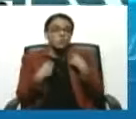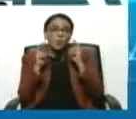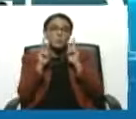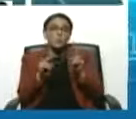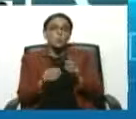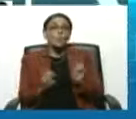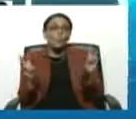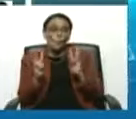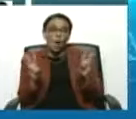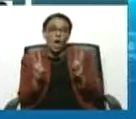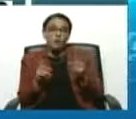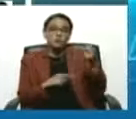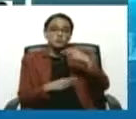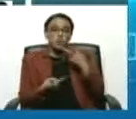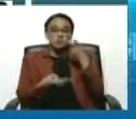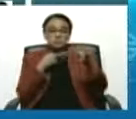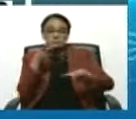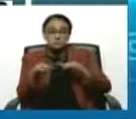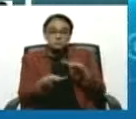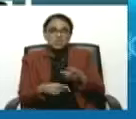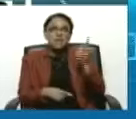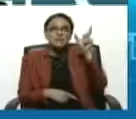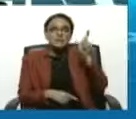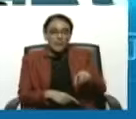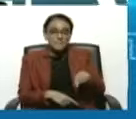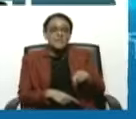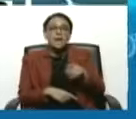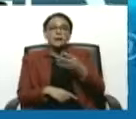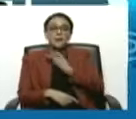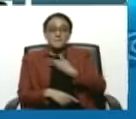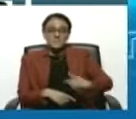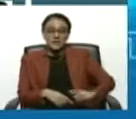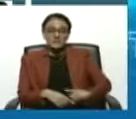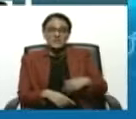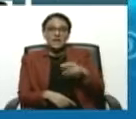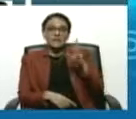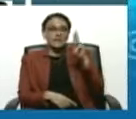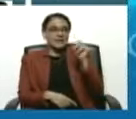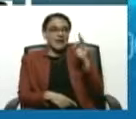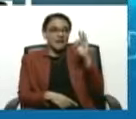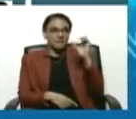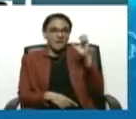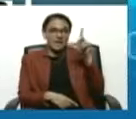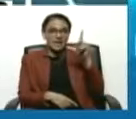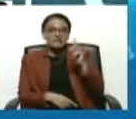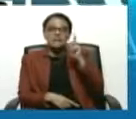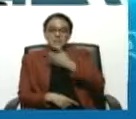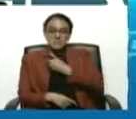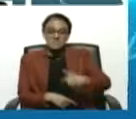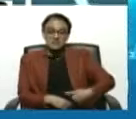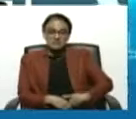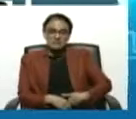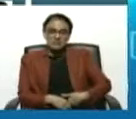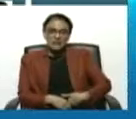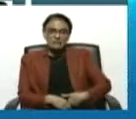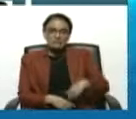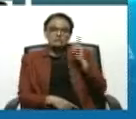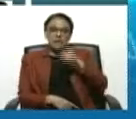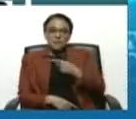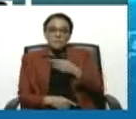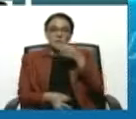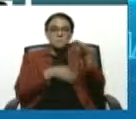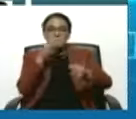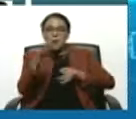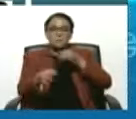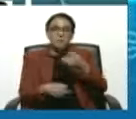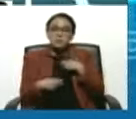He visto las intervenciones del presidente Correa, Rafael Correa, mi saludo, de Van Gam,